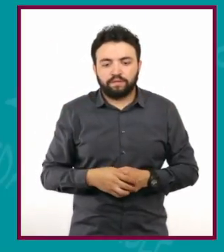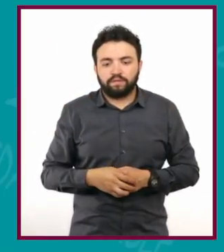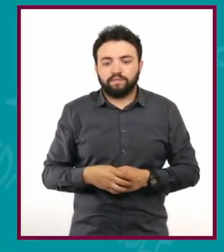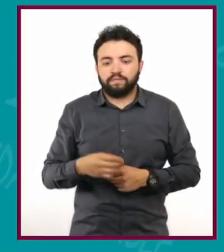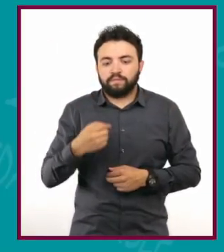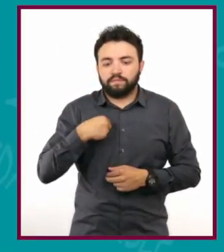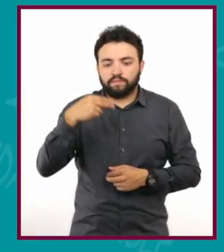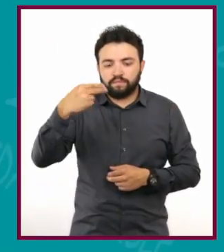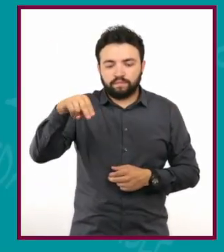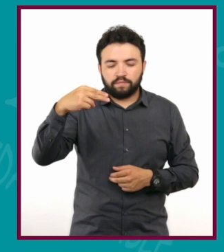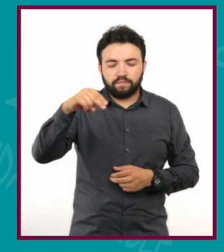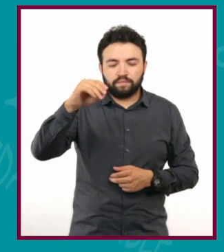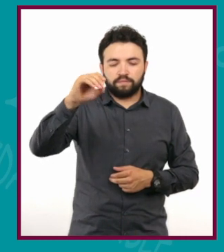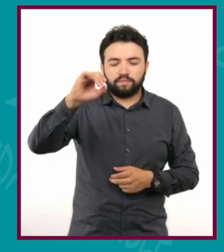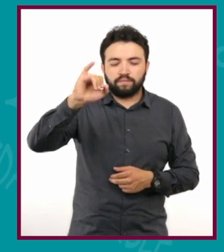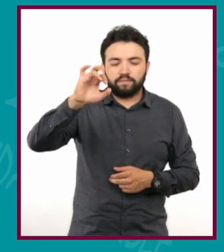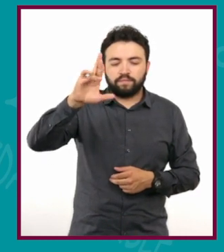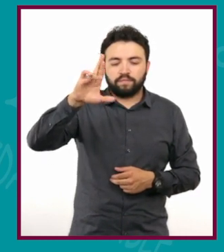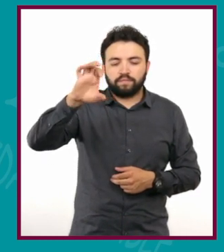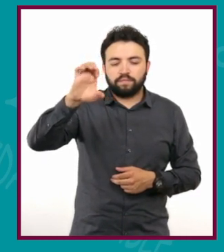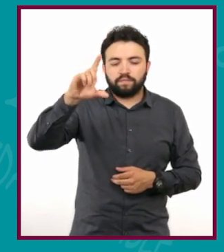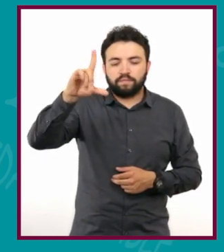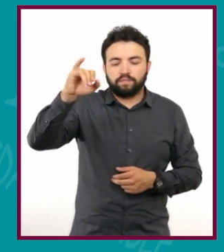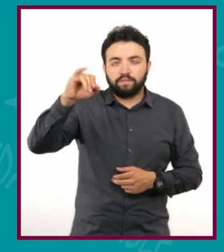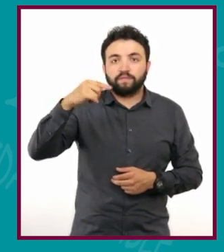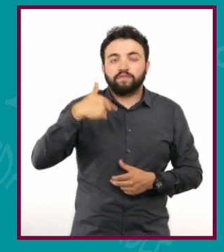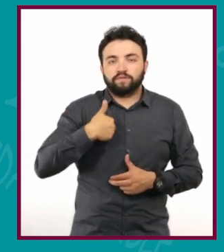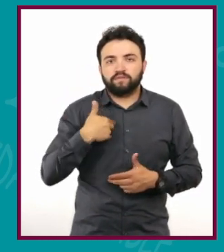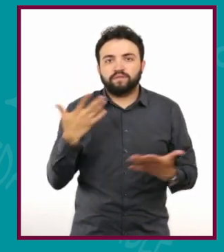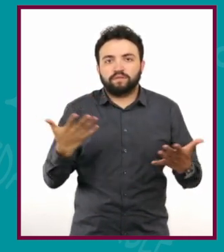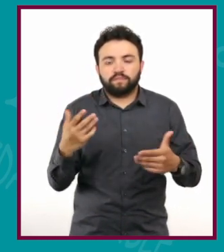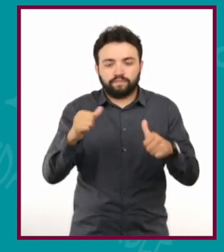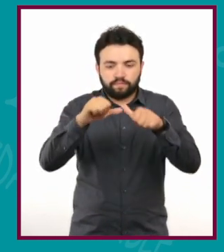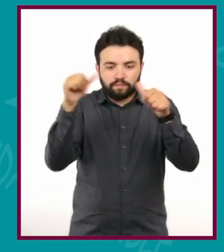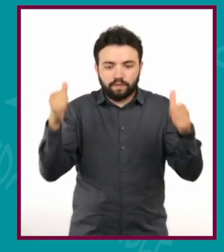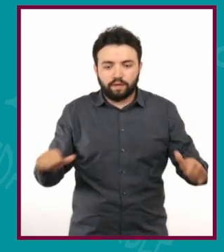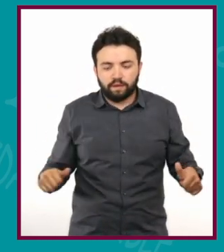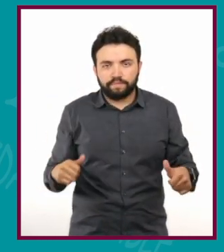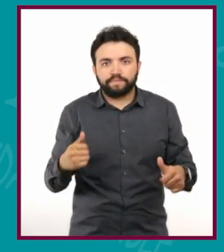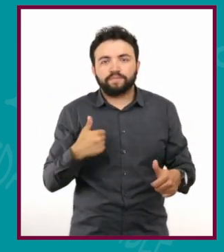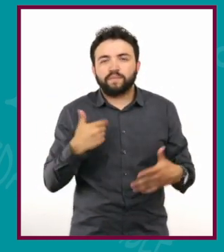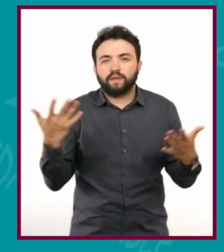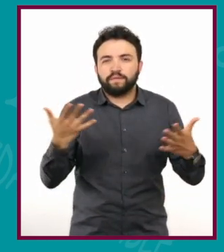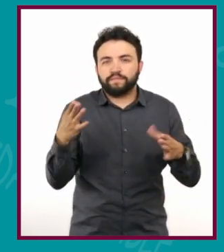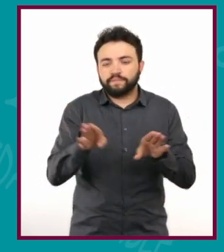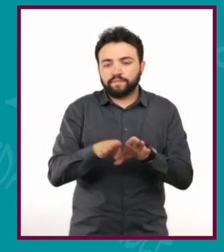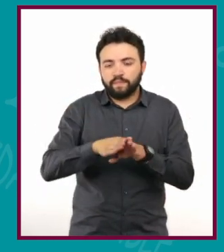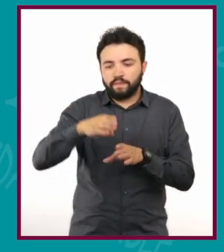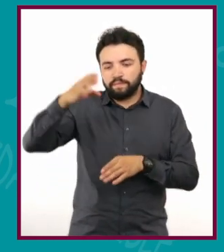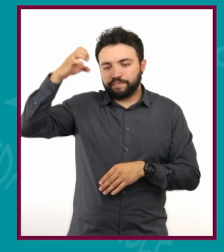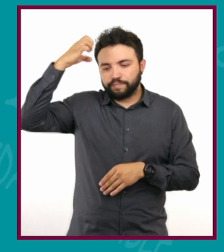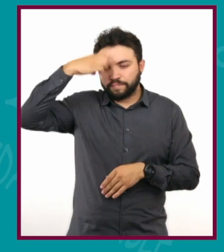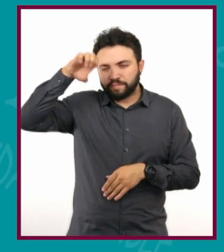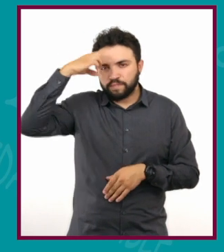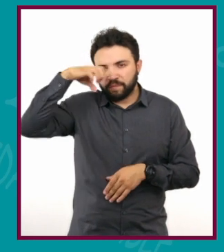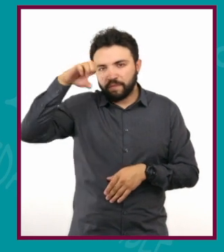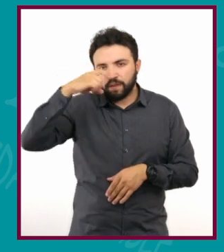Soy Ireli Vázquez Román, me dedico al arte, a crear